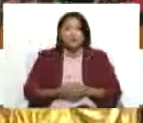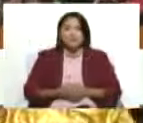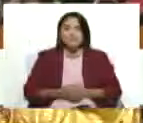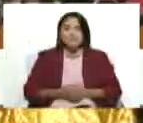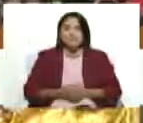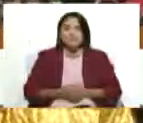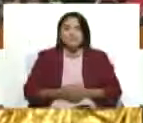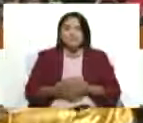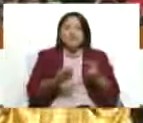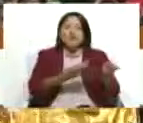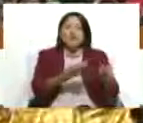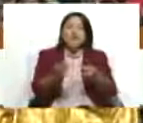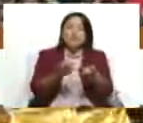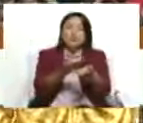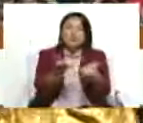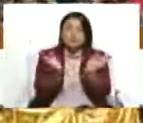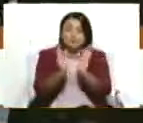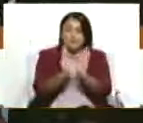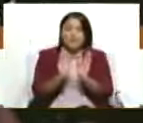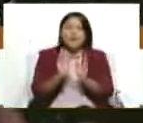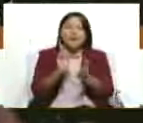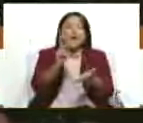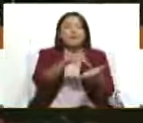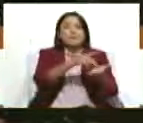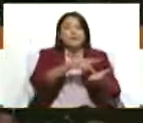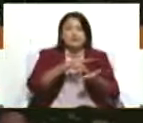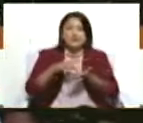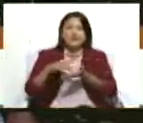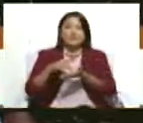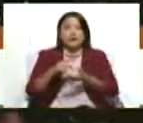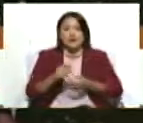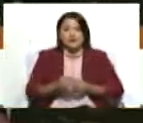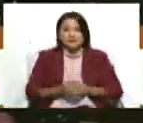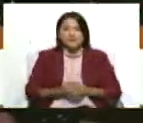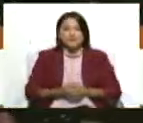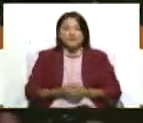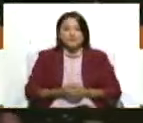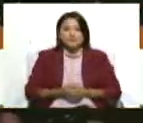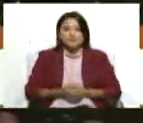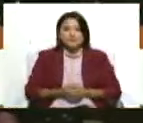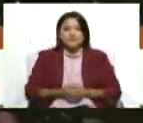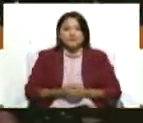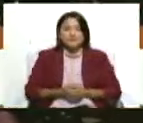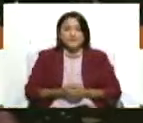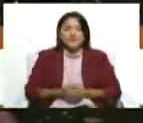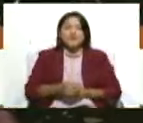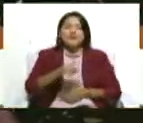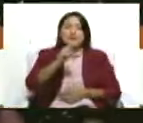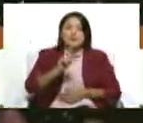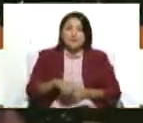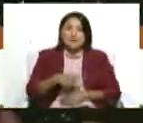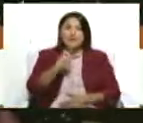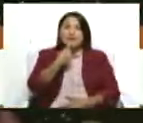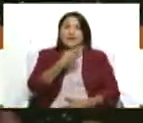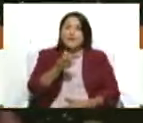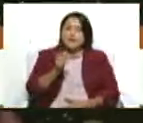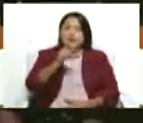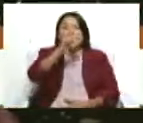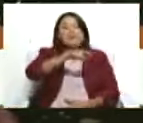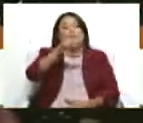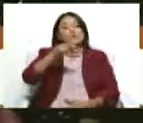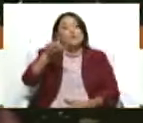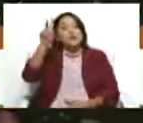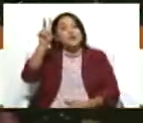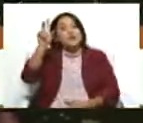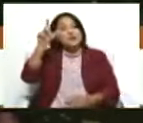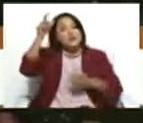Y yo los invito a participar activamente. Y además, le digo al pueblo chavista, tiéndele la